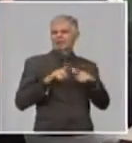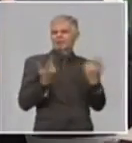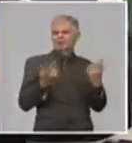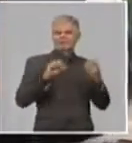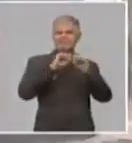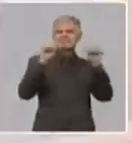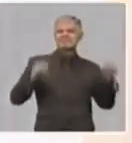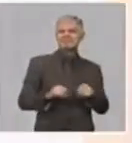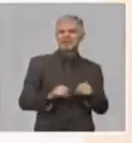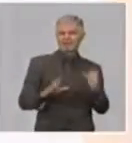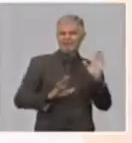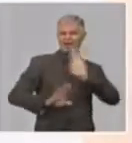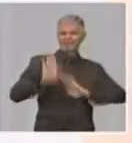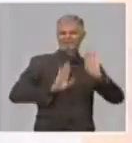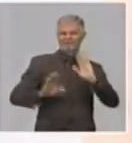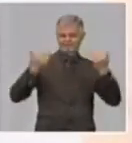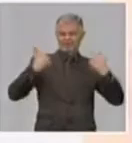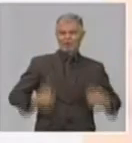la próxima pantalla,